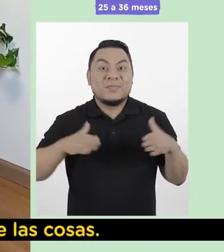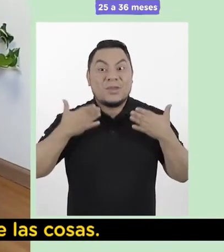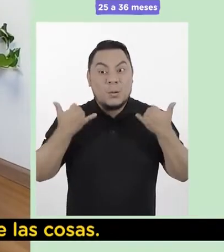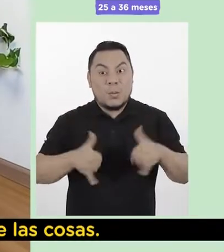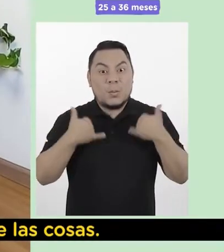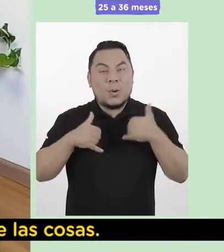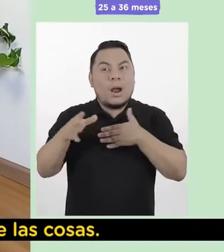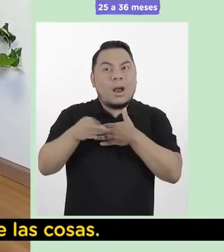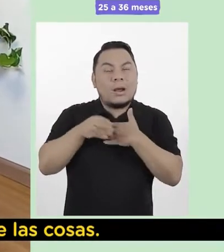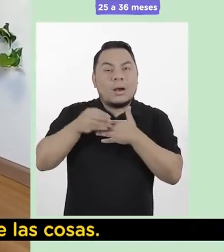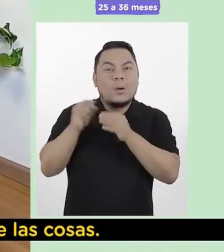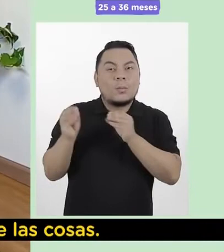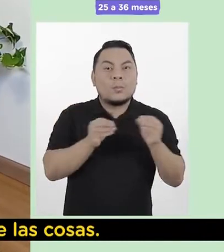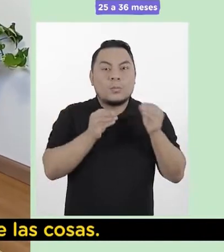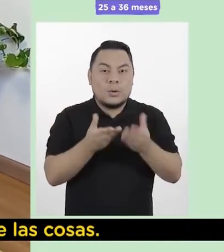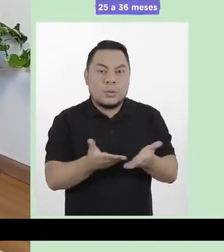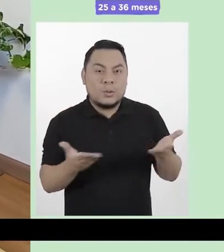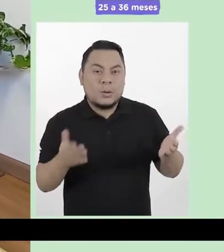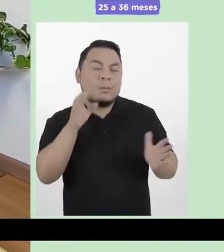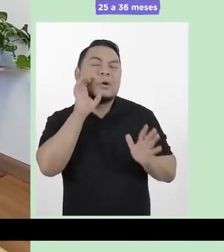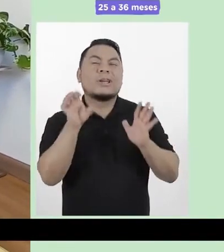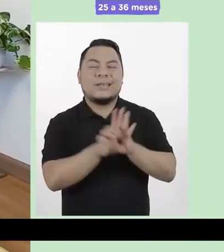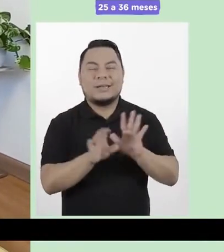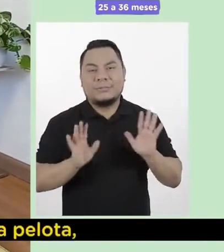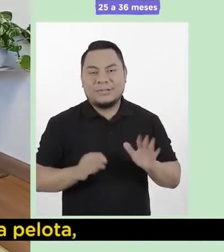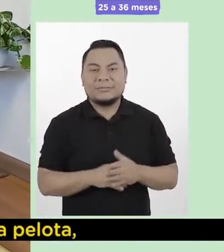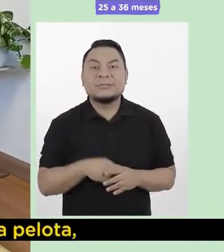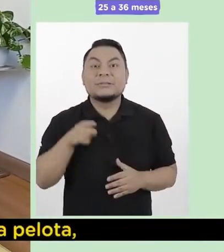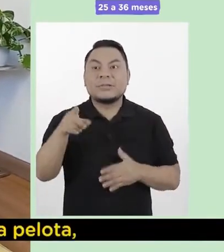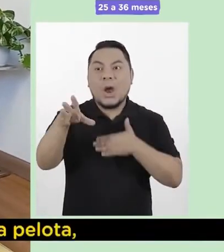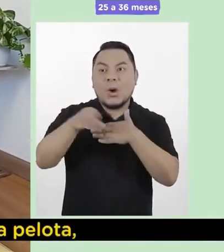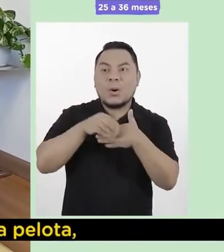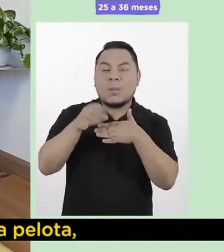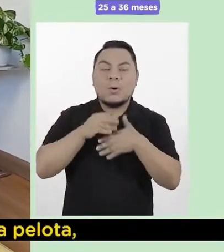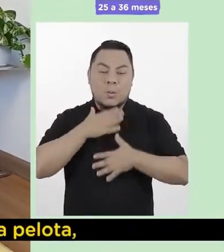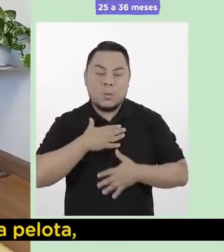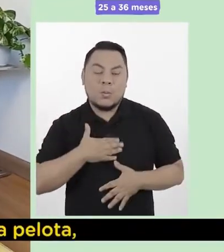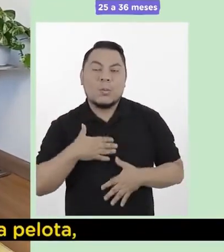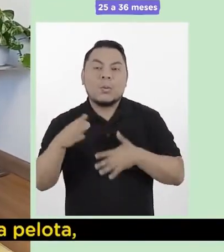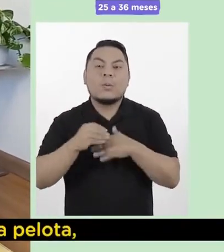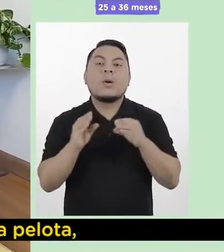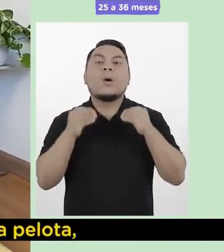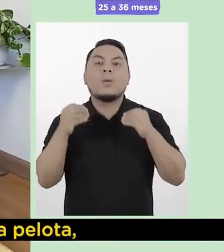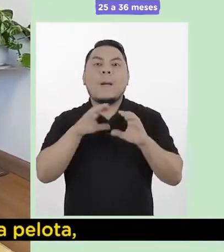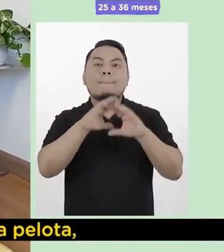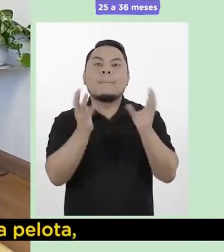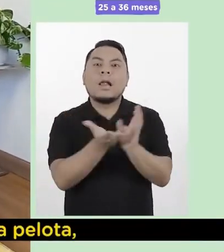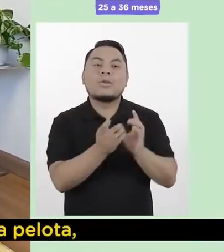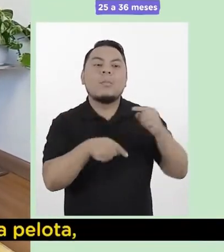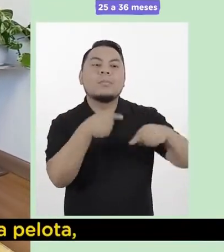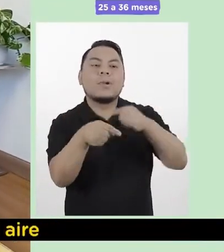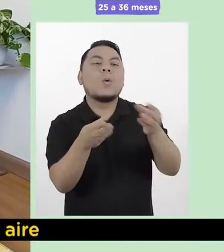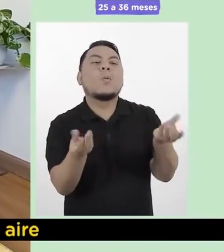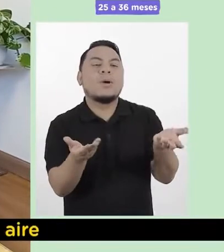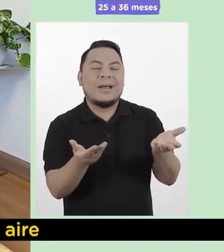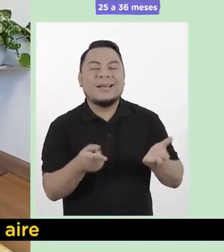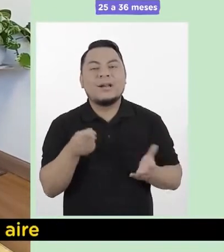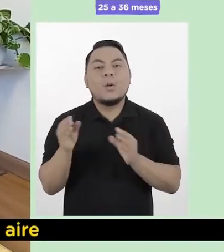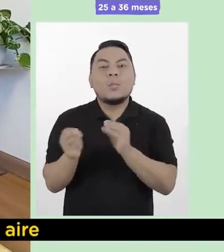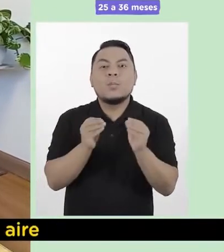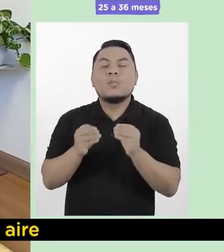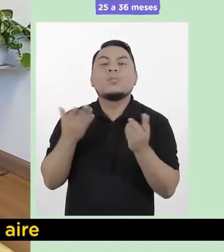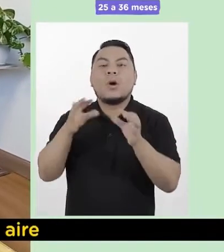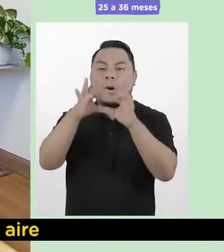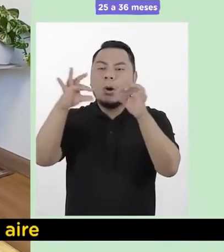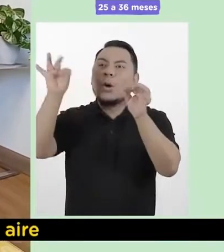Pueden jugar imitando movimientos de las cosas. Por ejemplo, imitar con el cuerpo cómo rueda una pelota, cómo se mueve